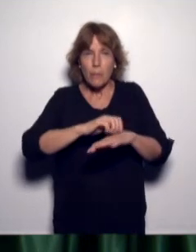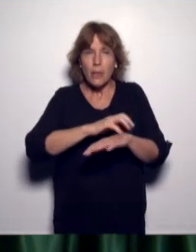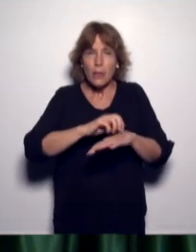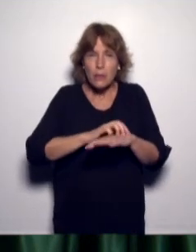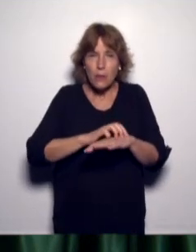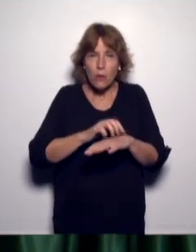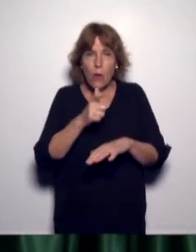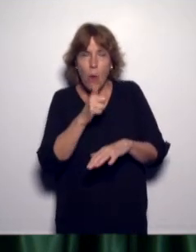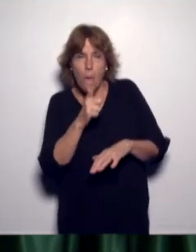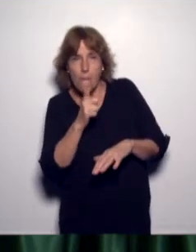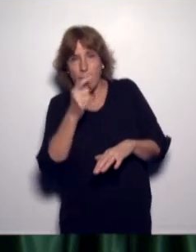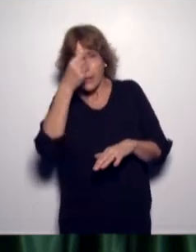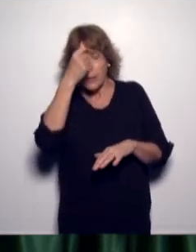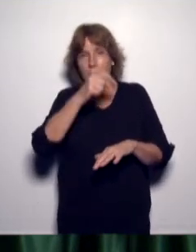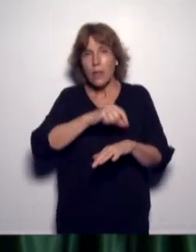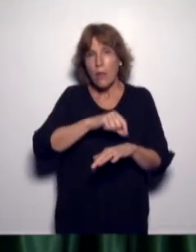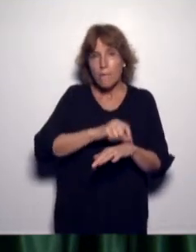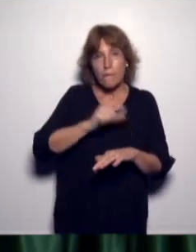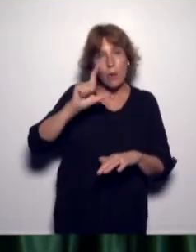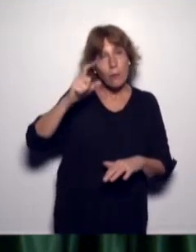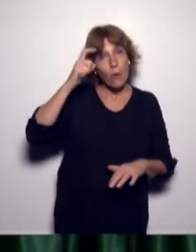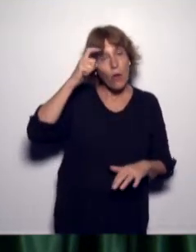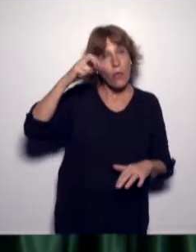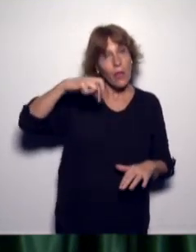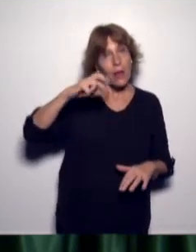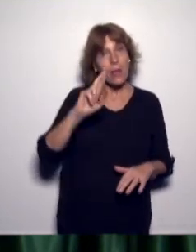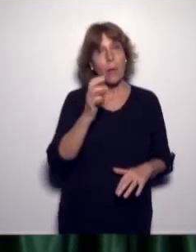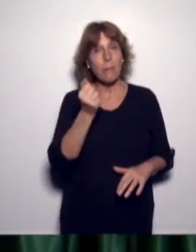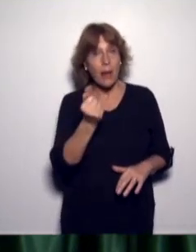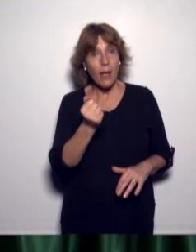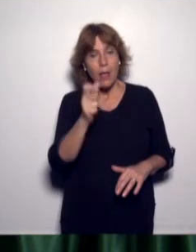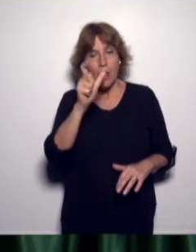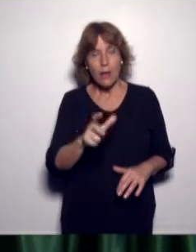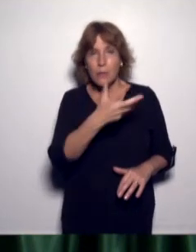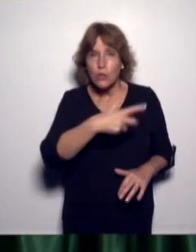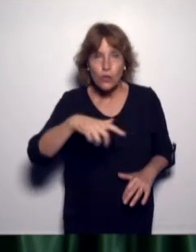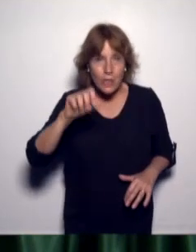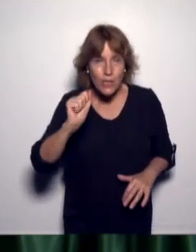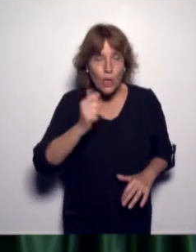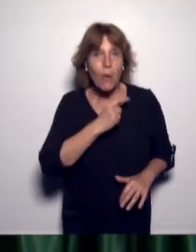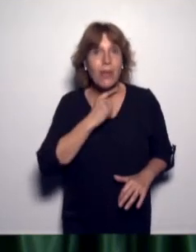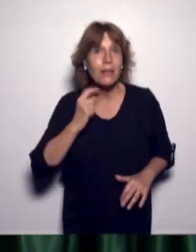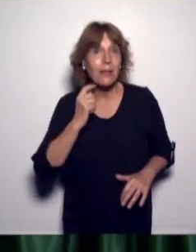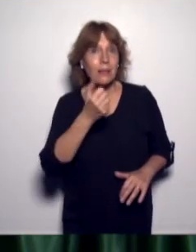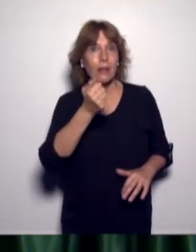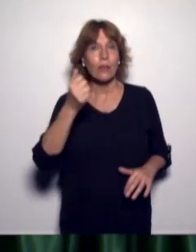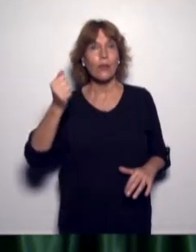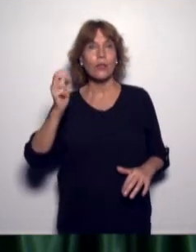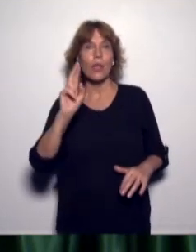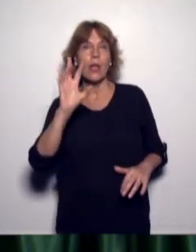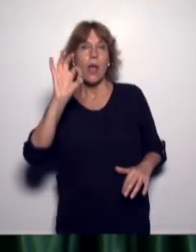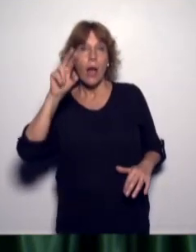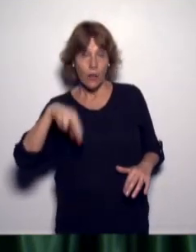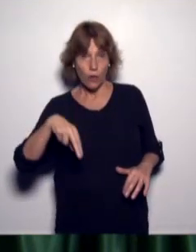lepra, la persona será llevada al sacerdote Aarón o a uno de sus hijos, los sacerdotes.